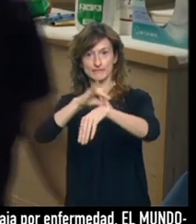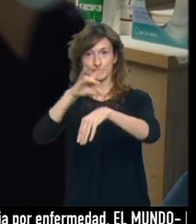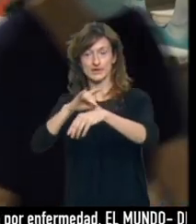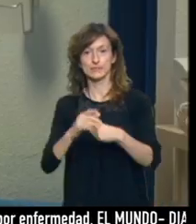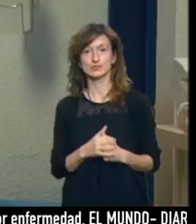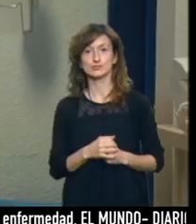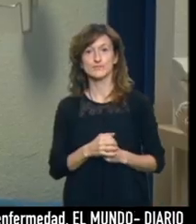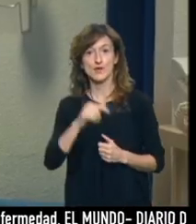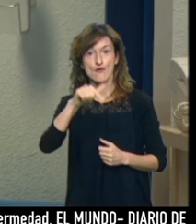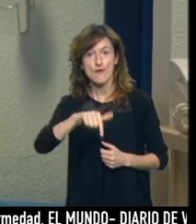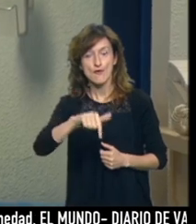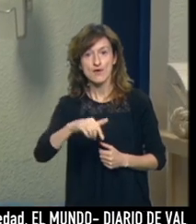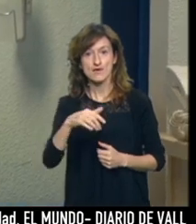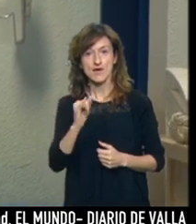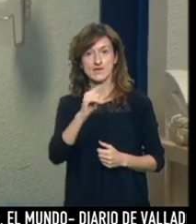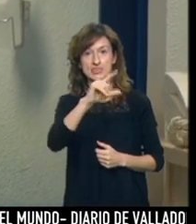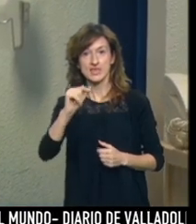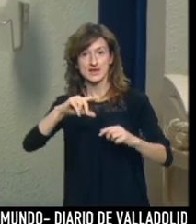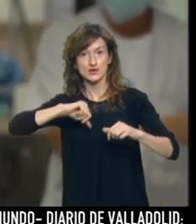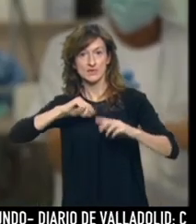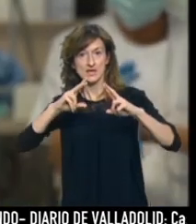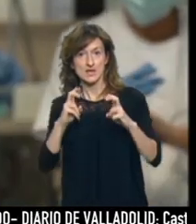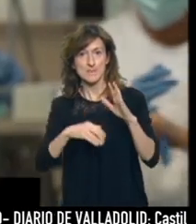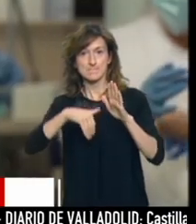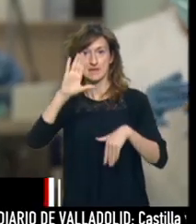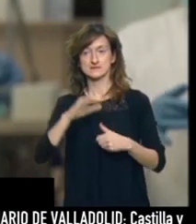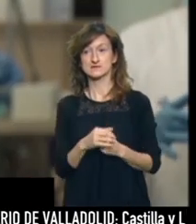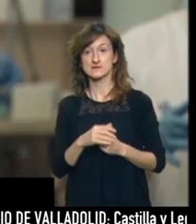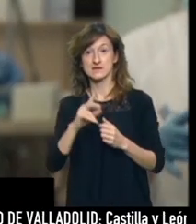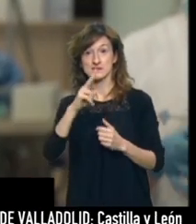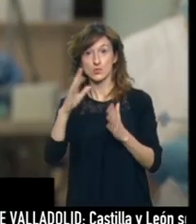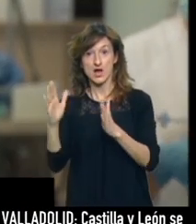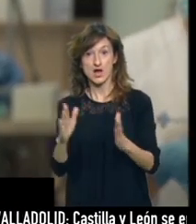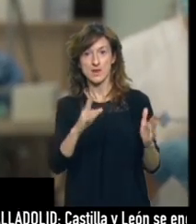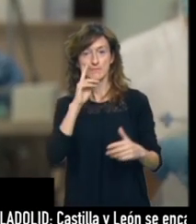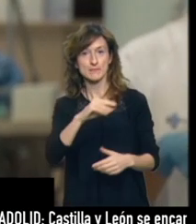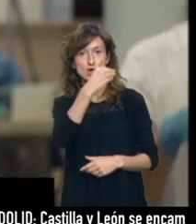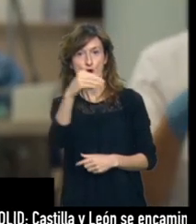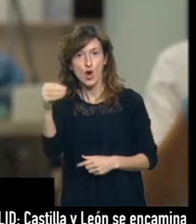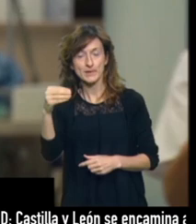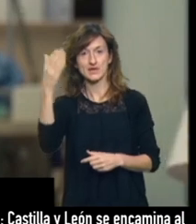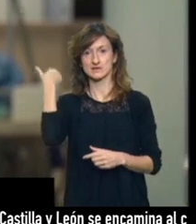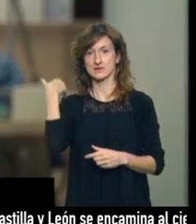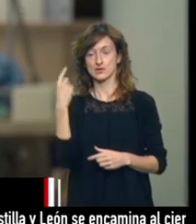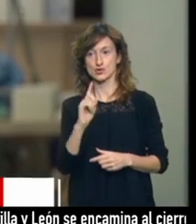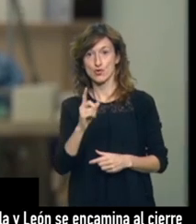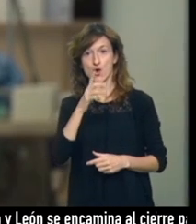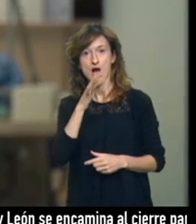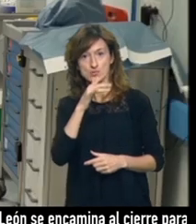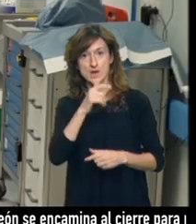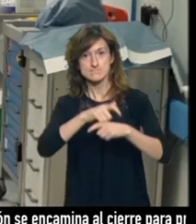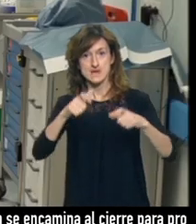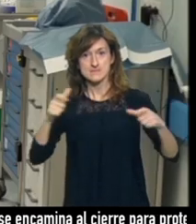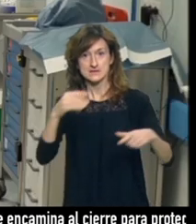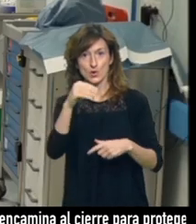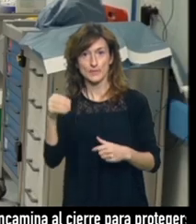enfermos. Hoy hay más de 100 ingresados. En esta segunda ola estamos viendo pacientes jóvenes que la otra vez no ingresaban y están ingresando.